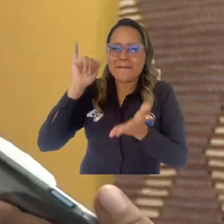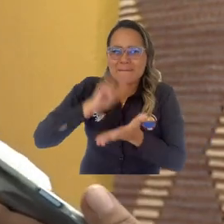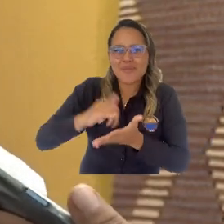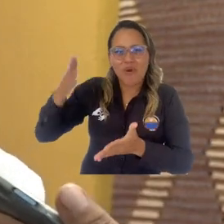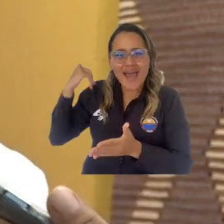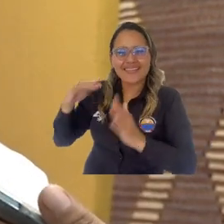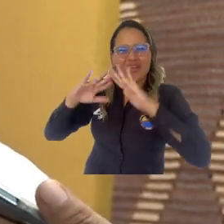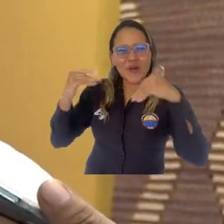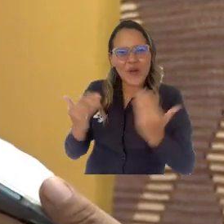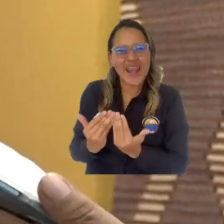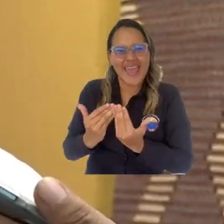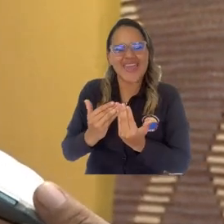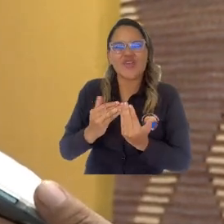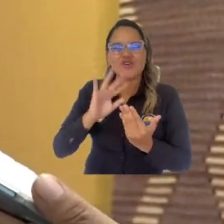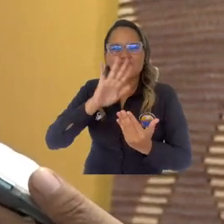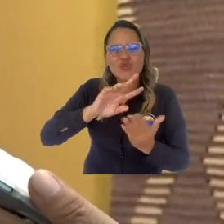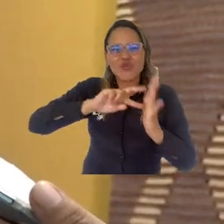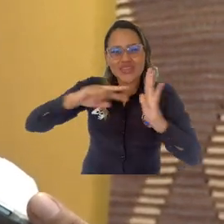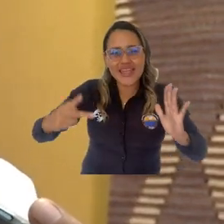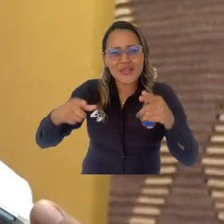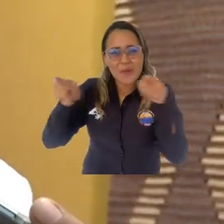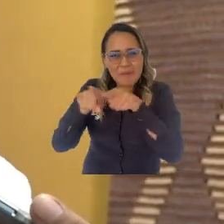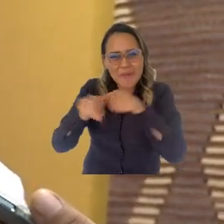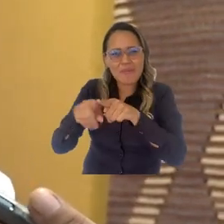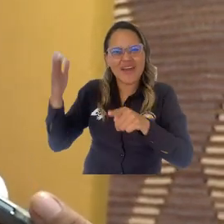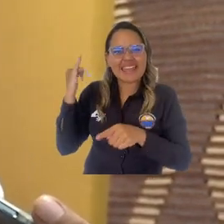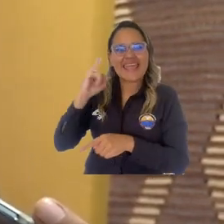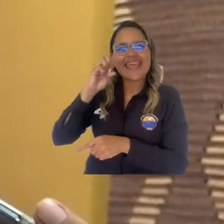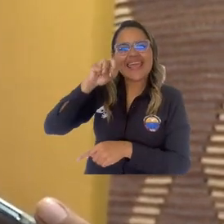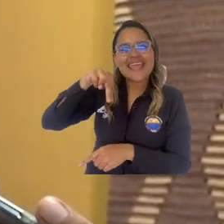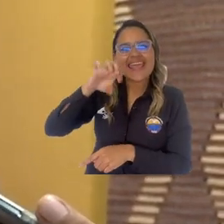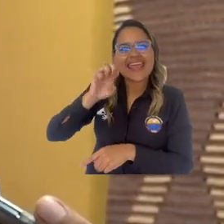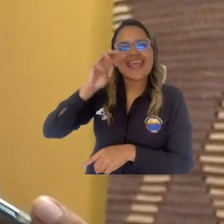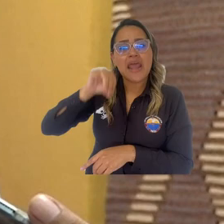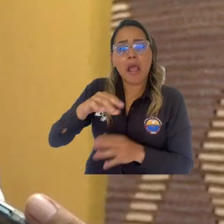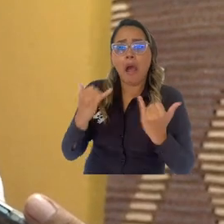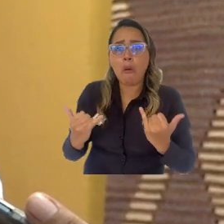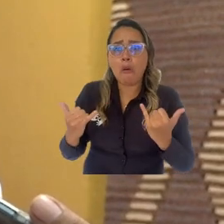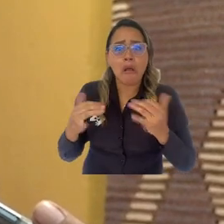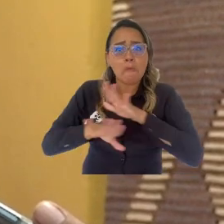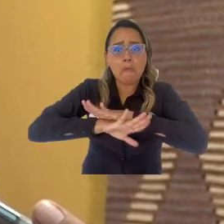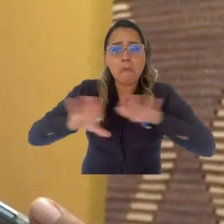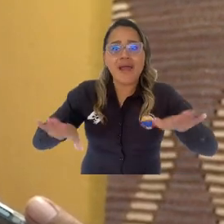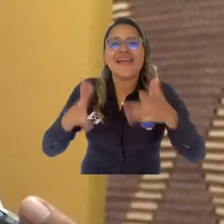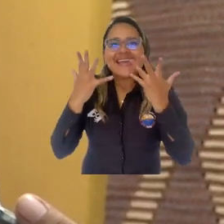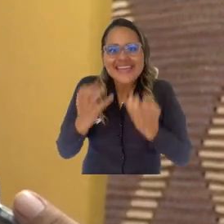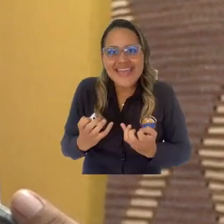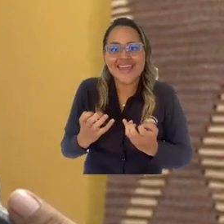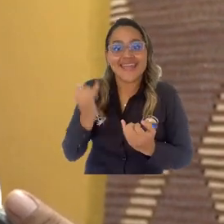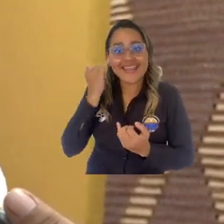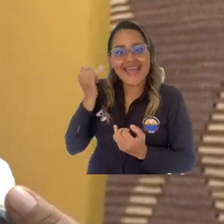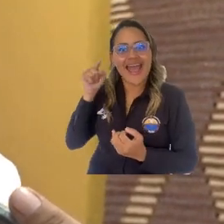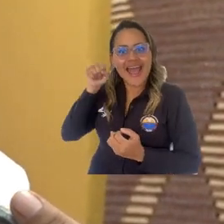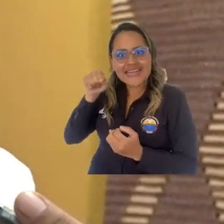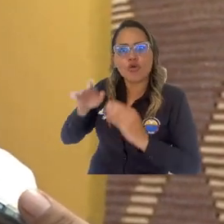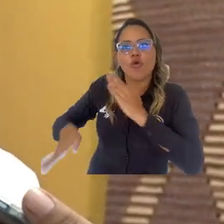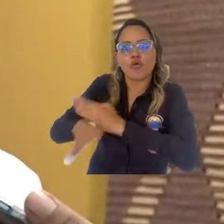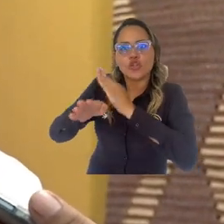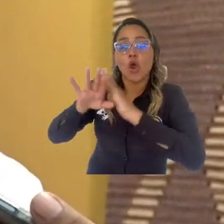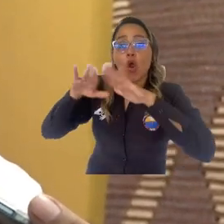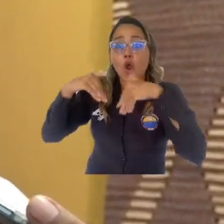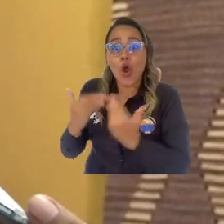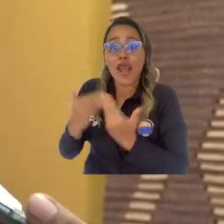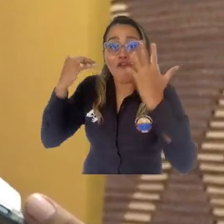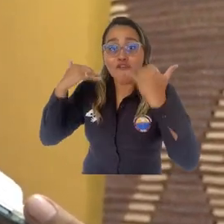colegios técnicos, los INEN y las industriales, que se acabaron en el país, cosa que fue un gran error. Ellos los tienen, entonces esos jóvenes pasan de la formación técnica